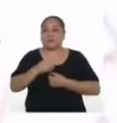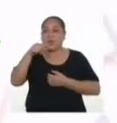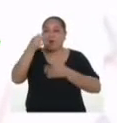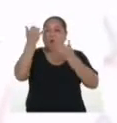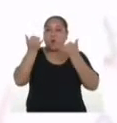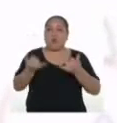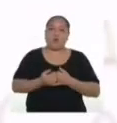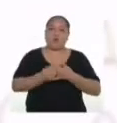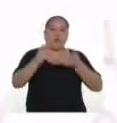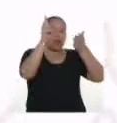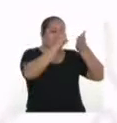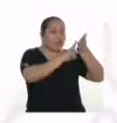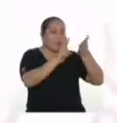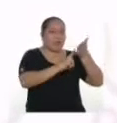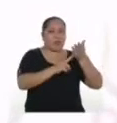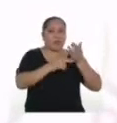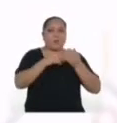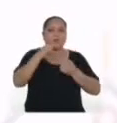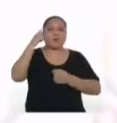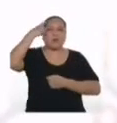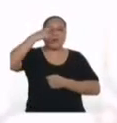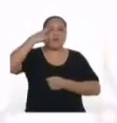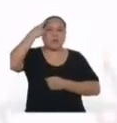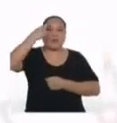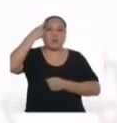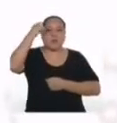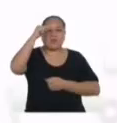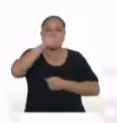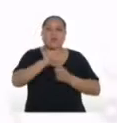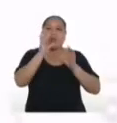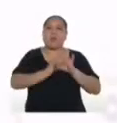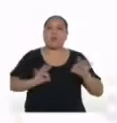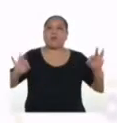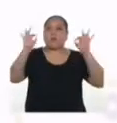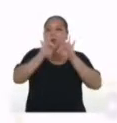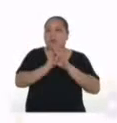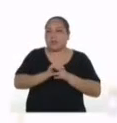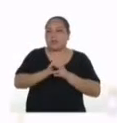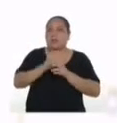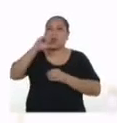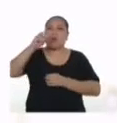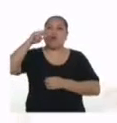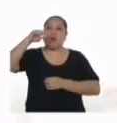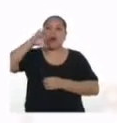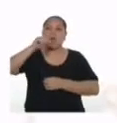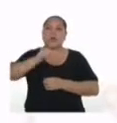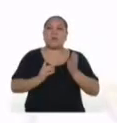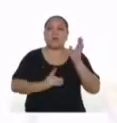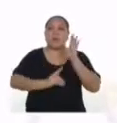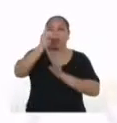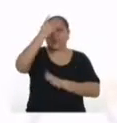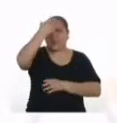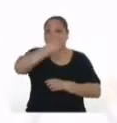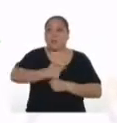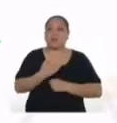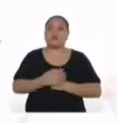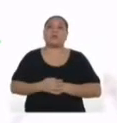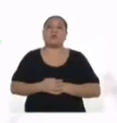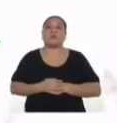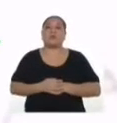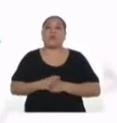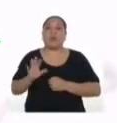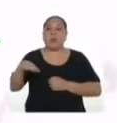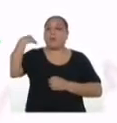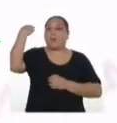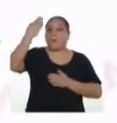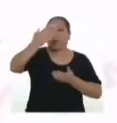El día de hoy leeremos y reflexionaremos sobre la importancia de las cuencas para el desarrollo humano.